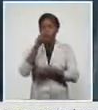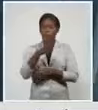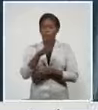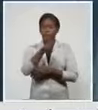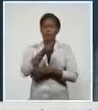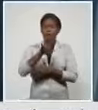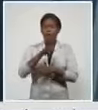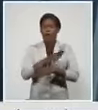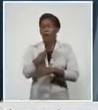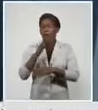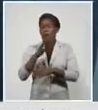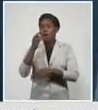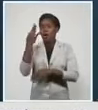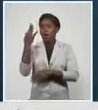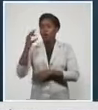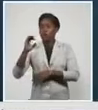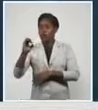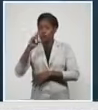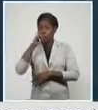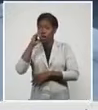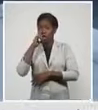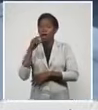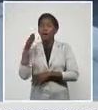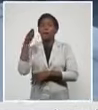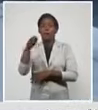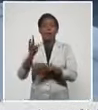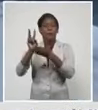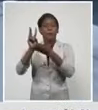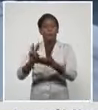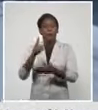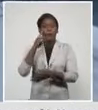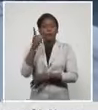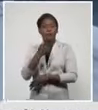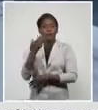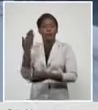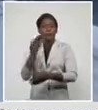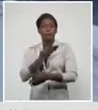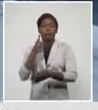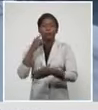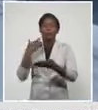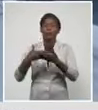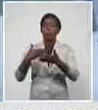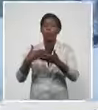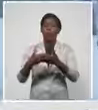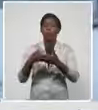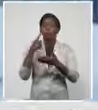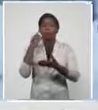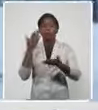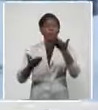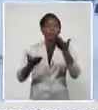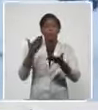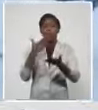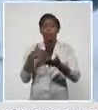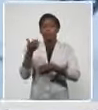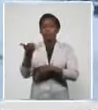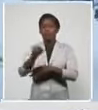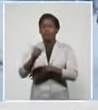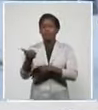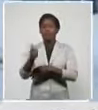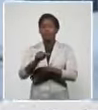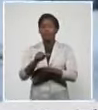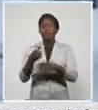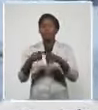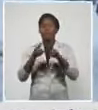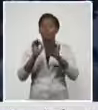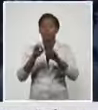fármaco producido por el Centro de Ingeniería Genética y Biotecnología, una caravana que denota país, recibida con el beneplácito de un pueblo